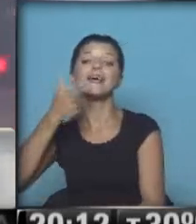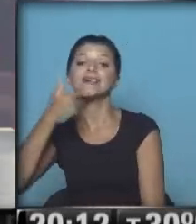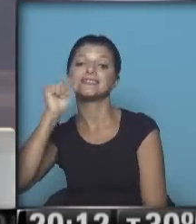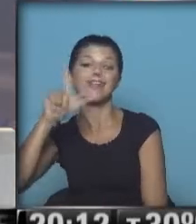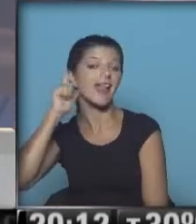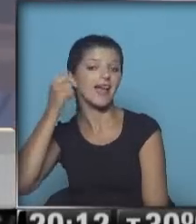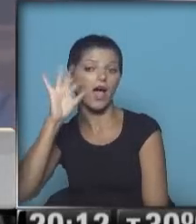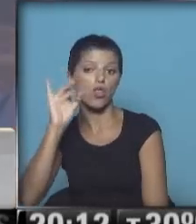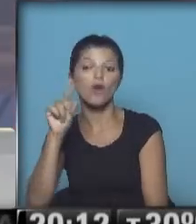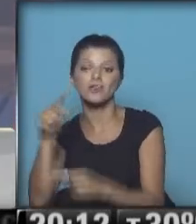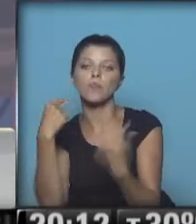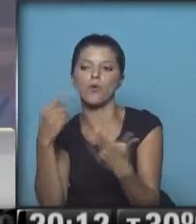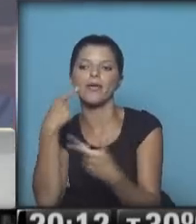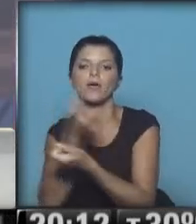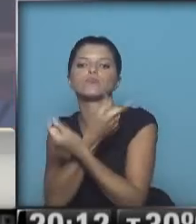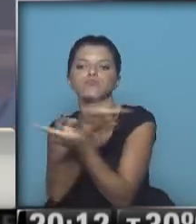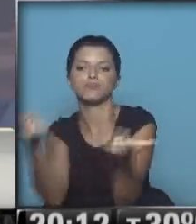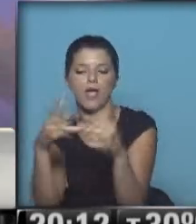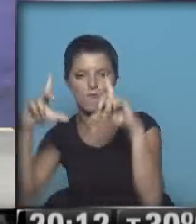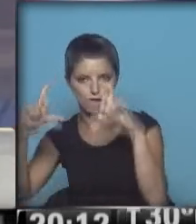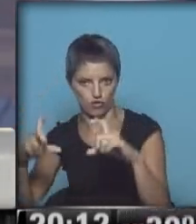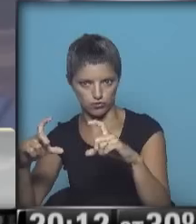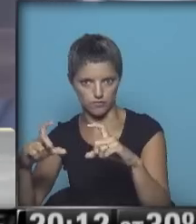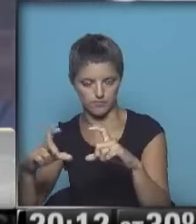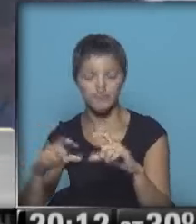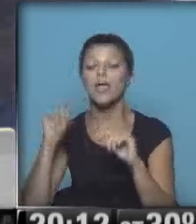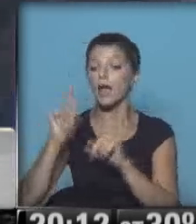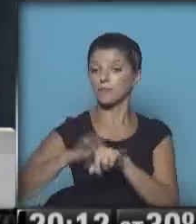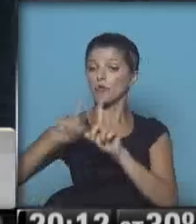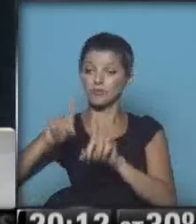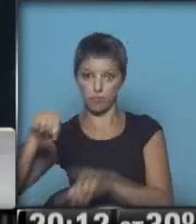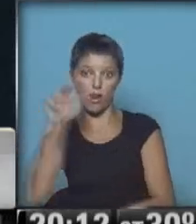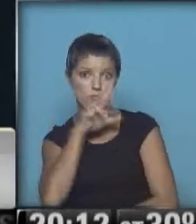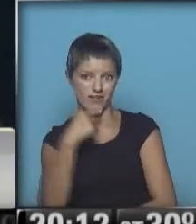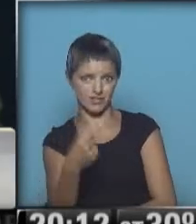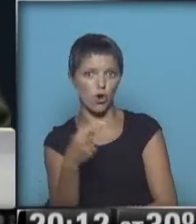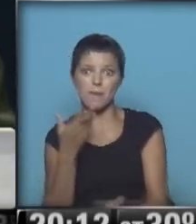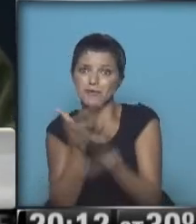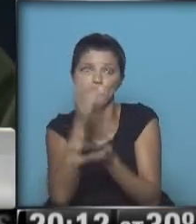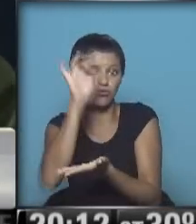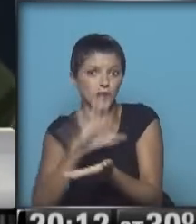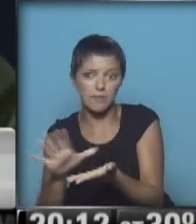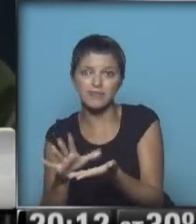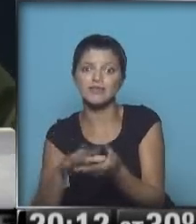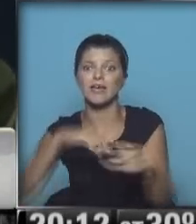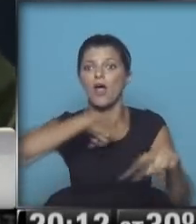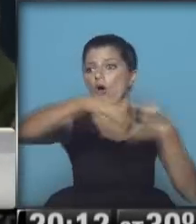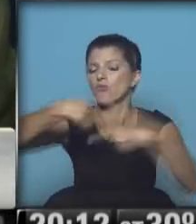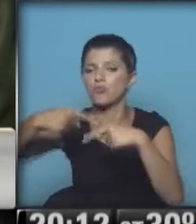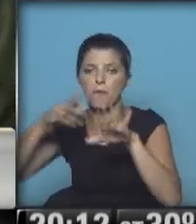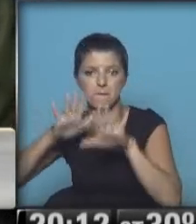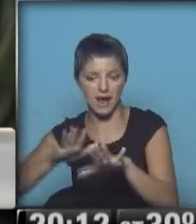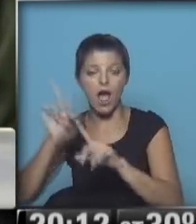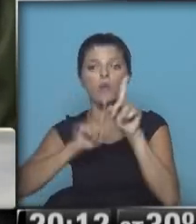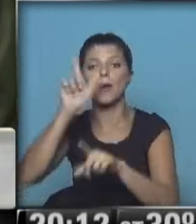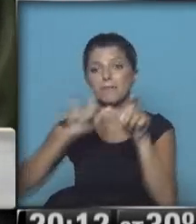como posible aportante del material a los medios. Y Salgado respondió que solo pidió que se preserve la difusión a